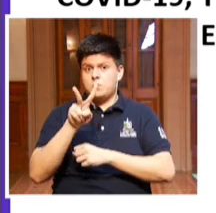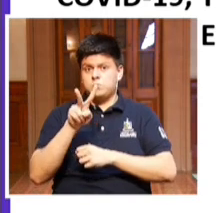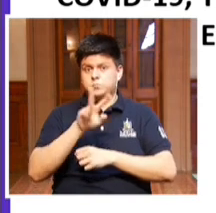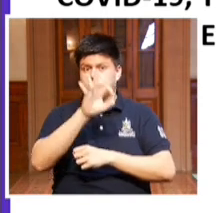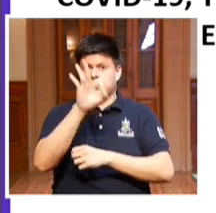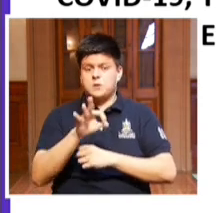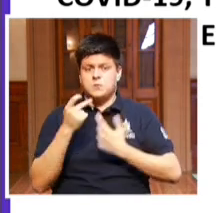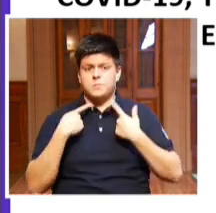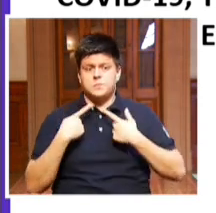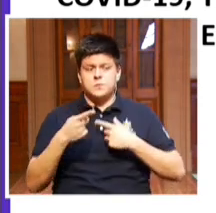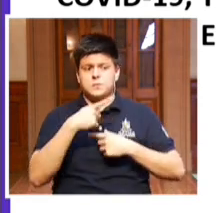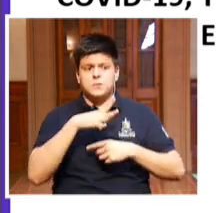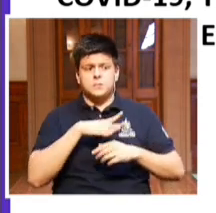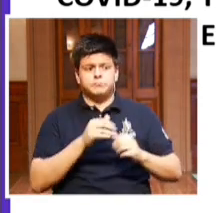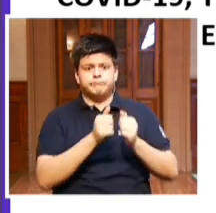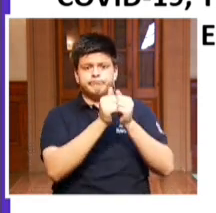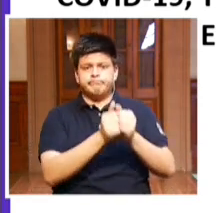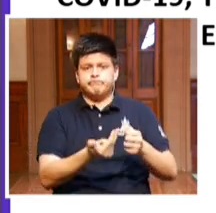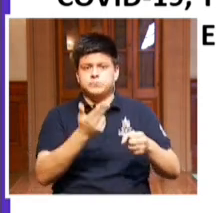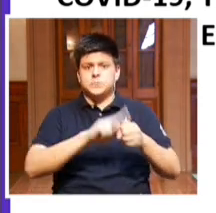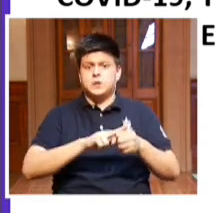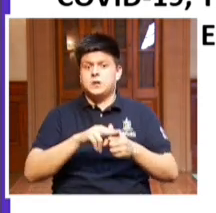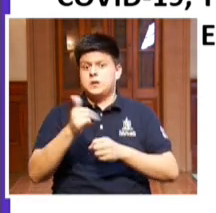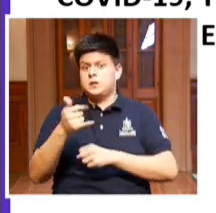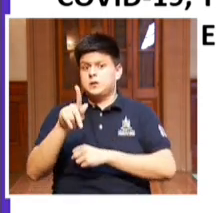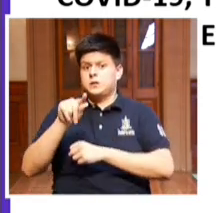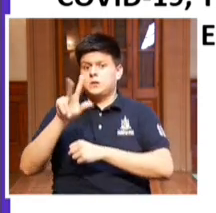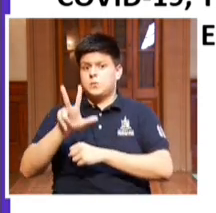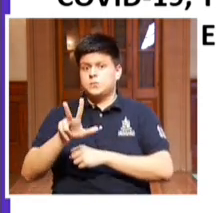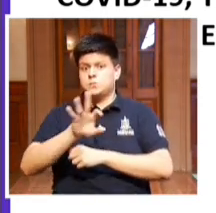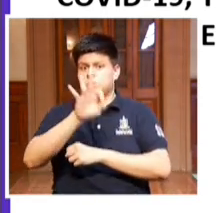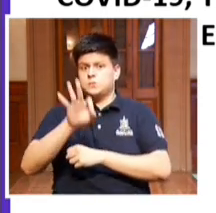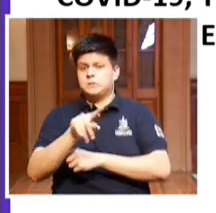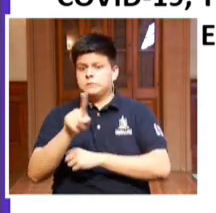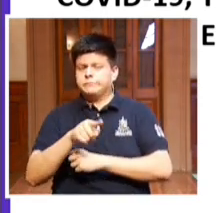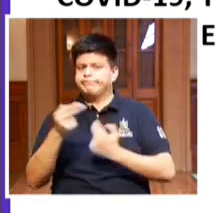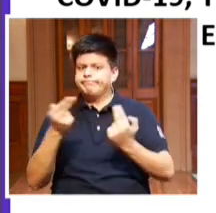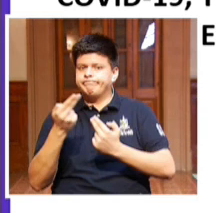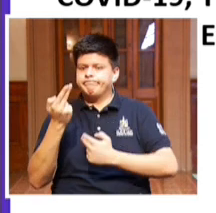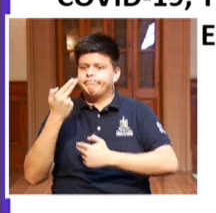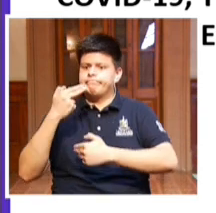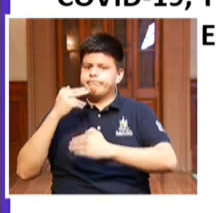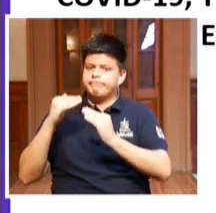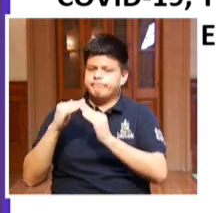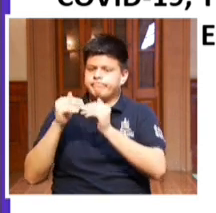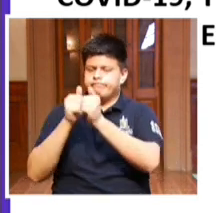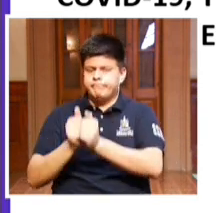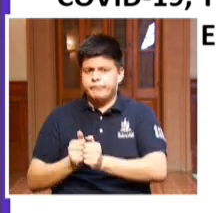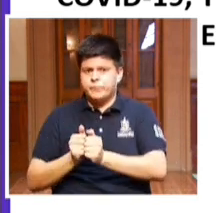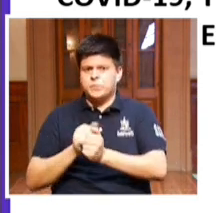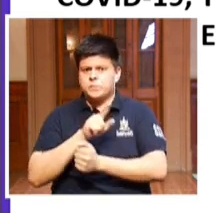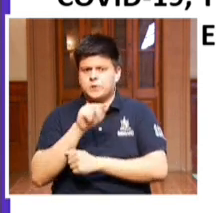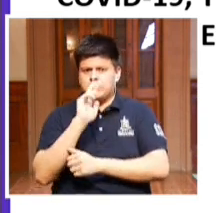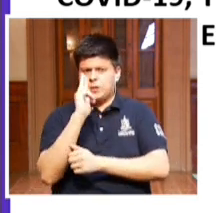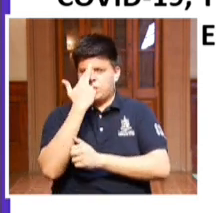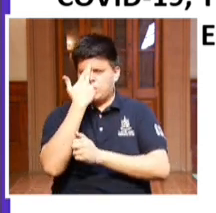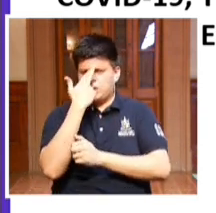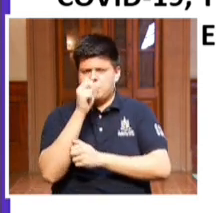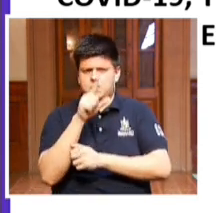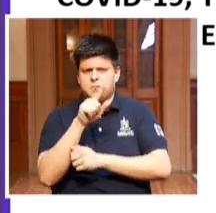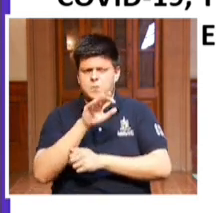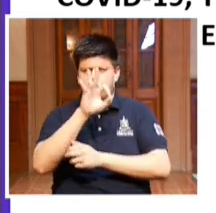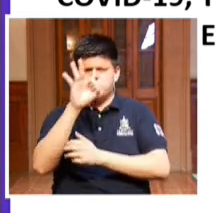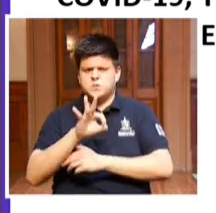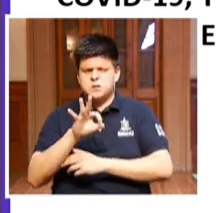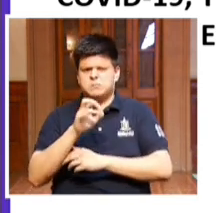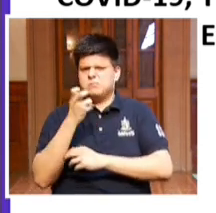están hospitalizados y el 78% lleva tratamiento en casa. Acuérdense que este